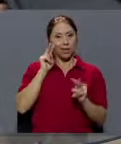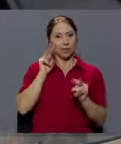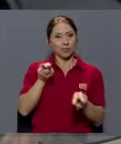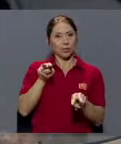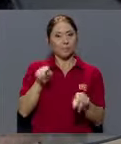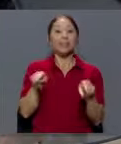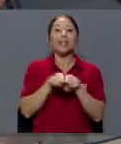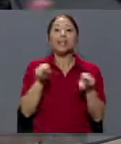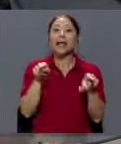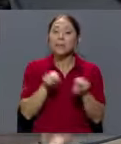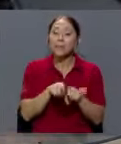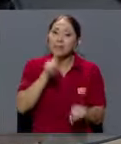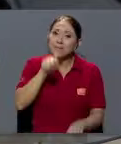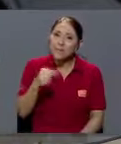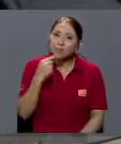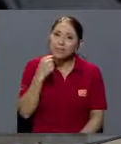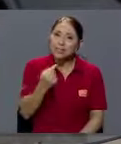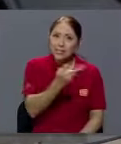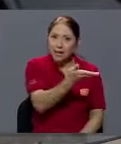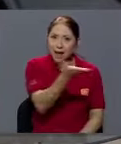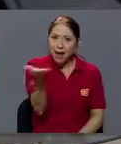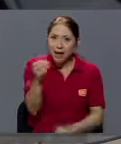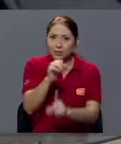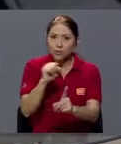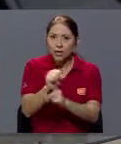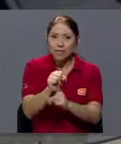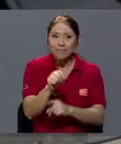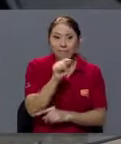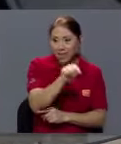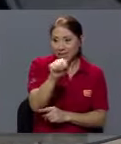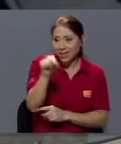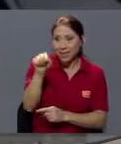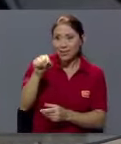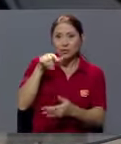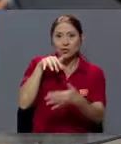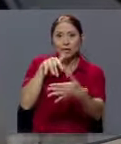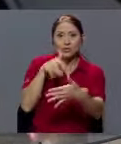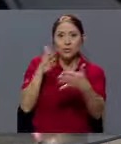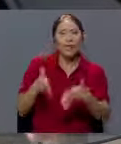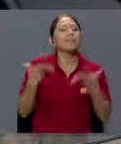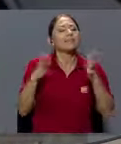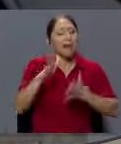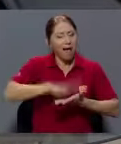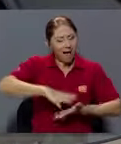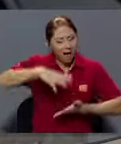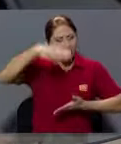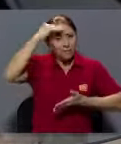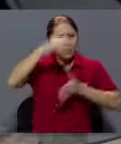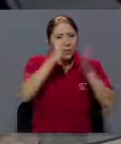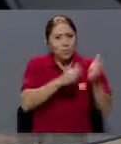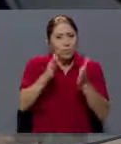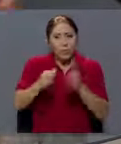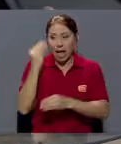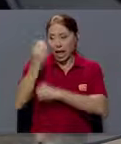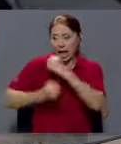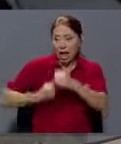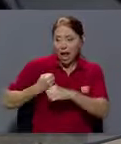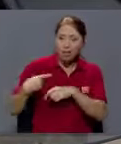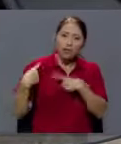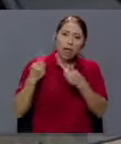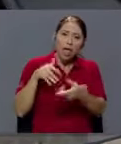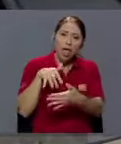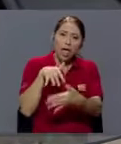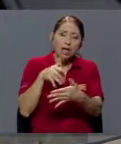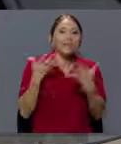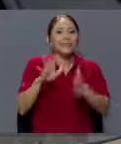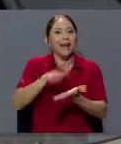también, insisto, decirle a la sociedad de que esos estudiantes han sido formados, esos estudiantes después de todos estos años en el